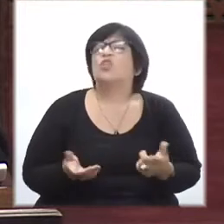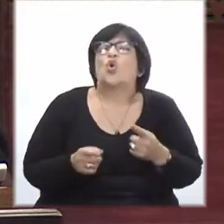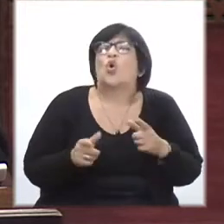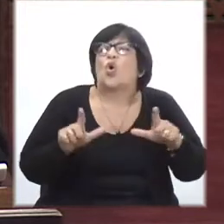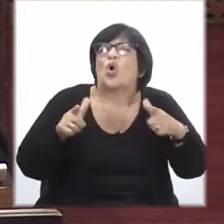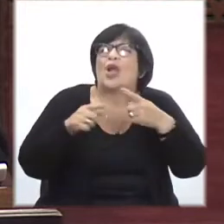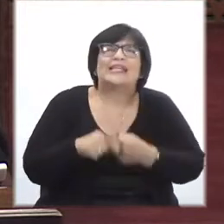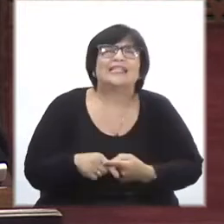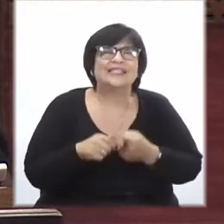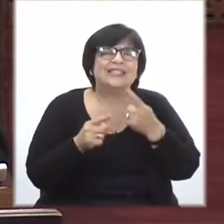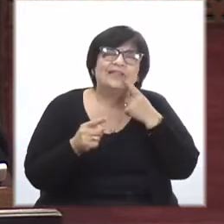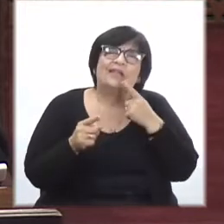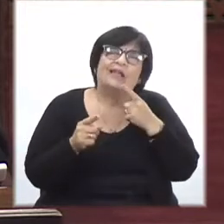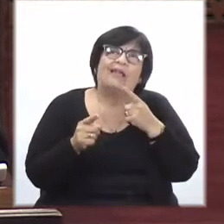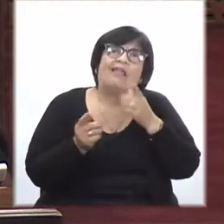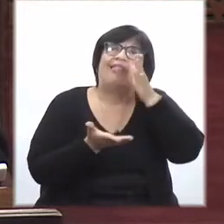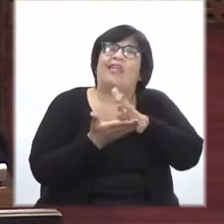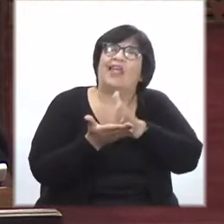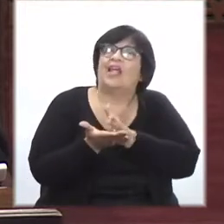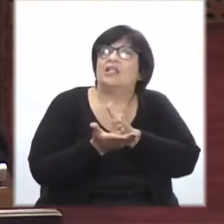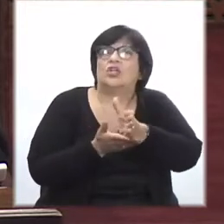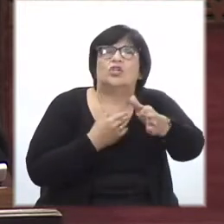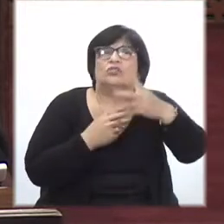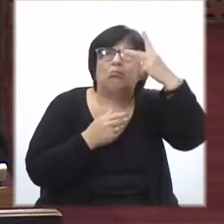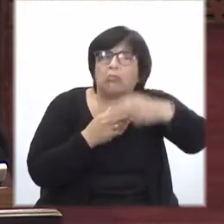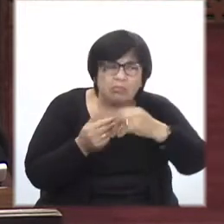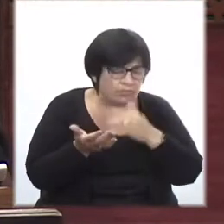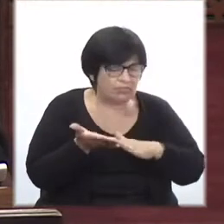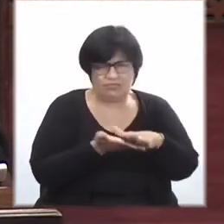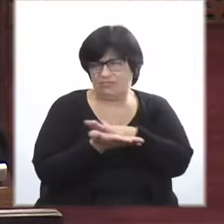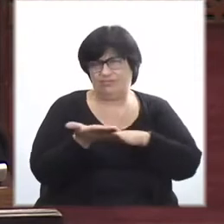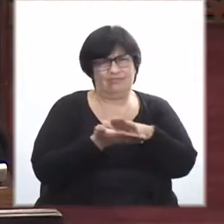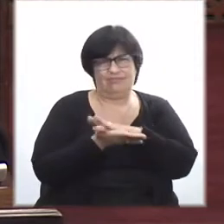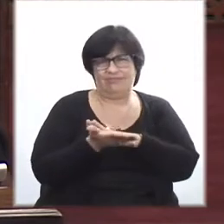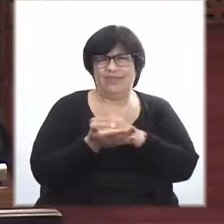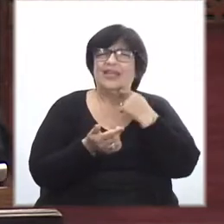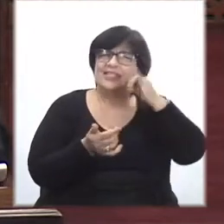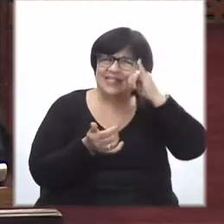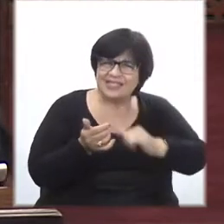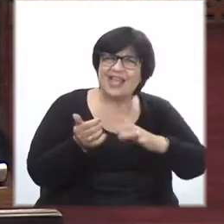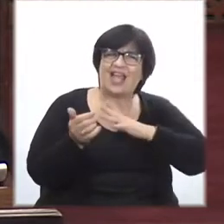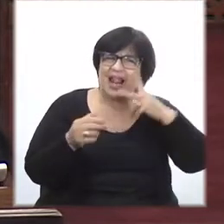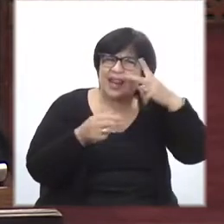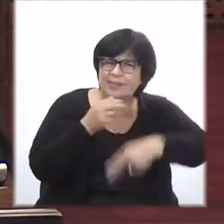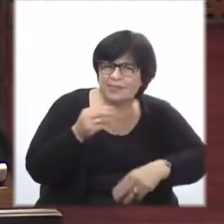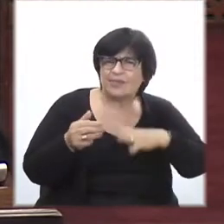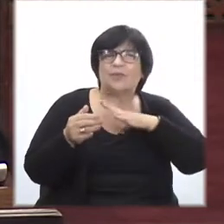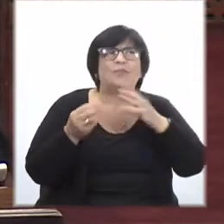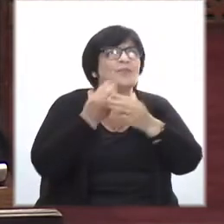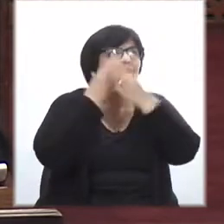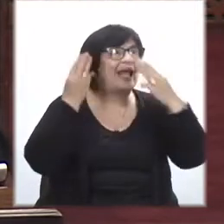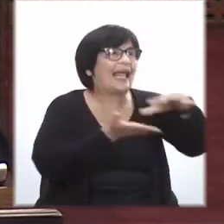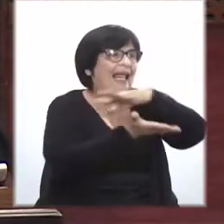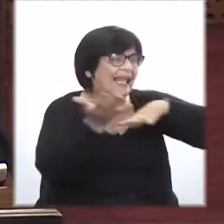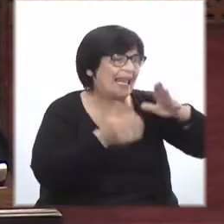derechos ilimitados y, por el contrario, los derechos reconocidos por la Constitución admiten limitaciones en función del interés general